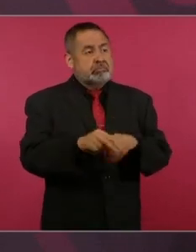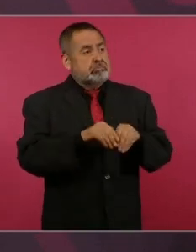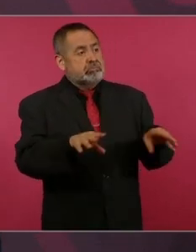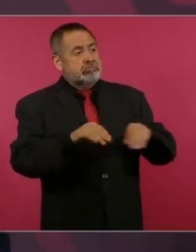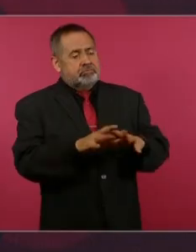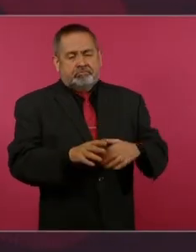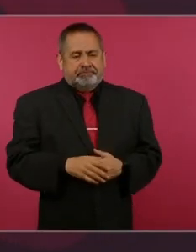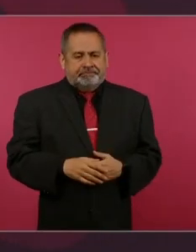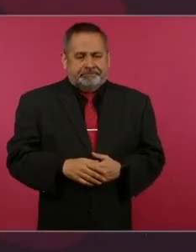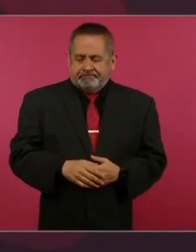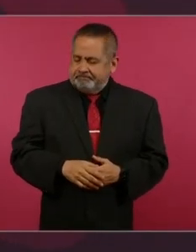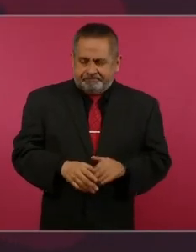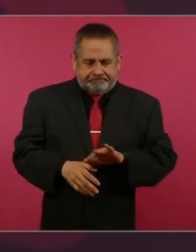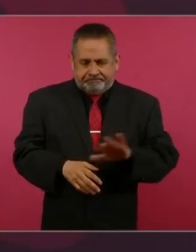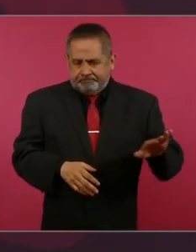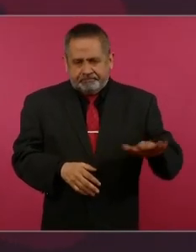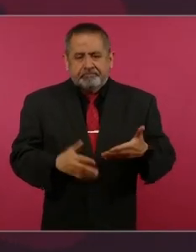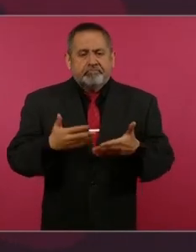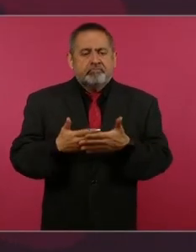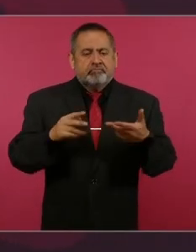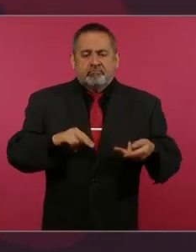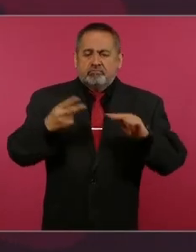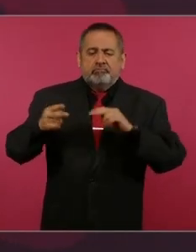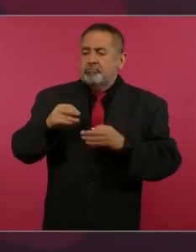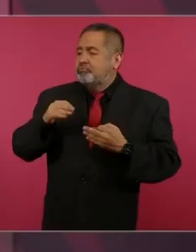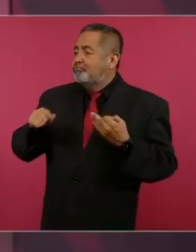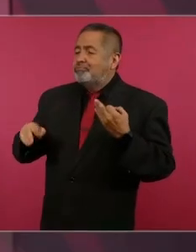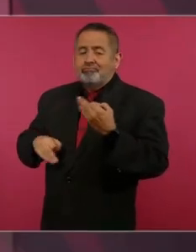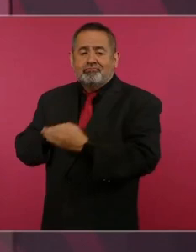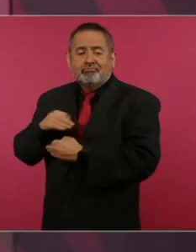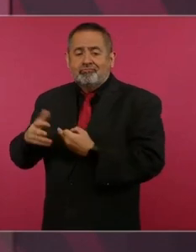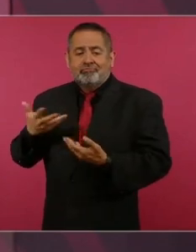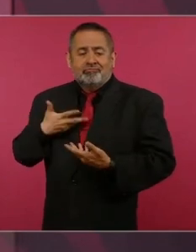Y ahora, pues todos tienen